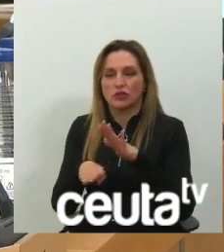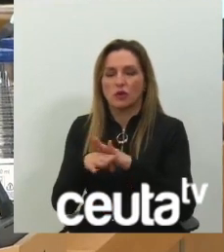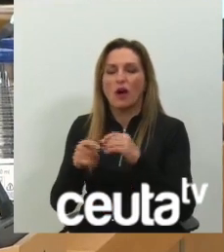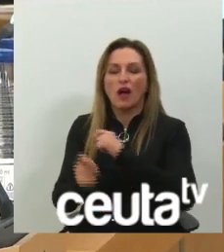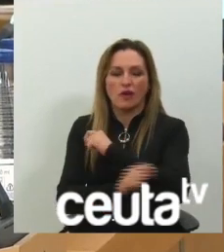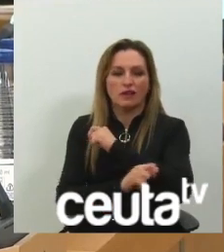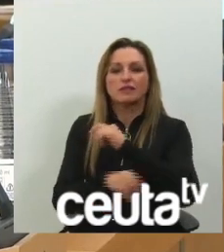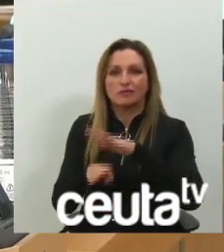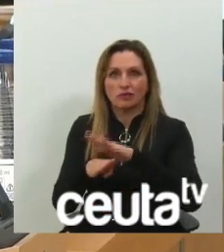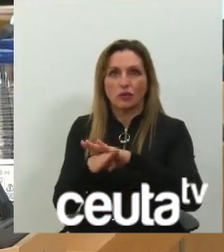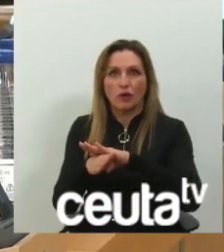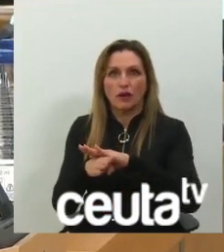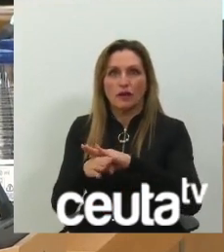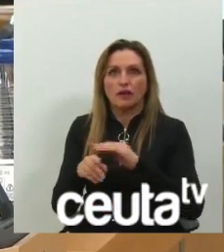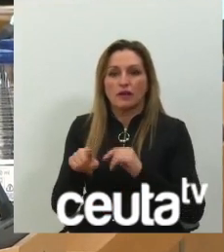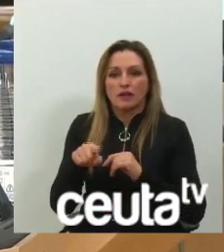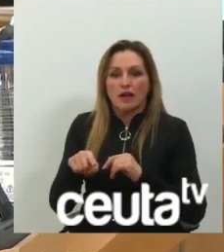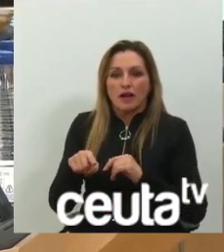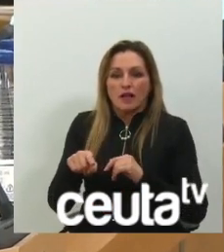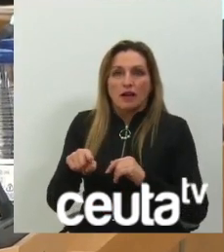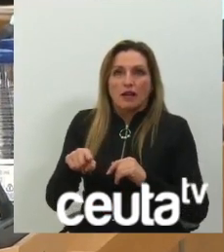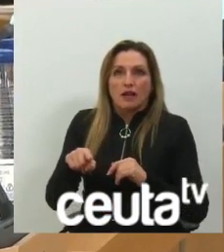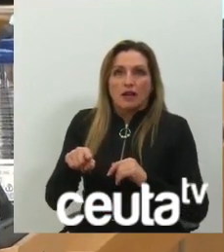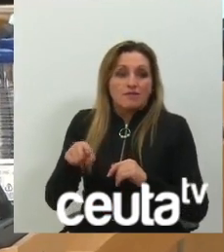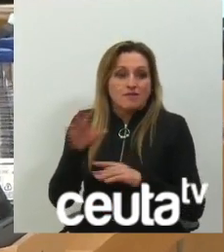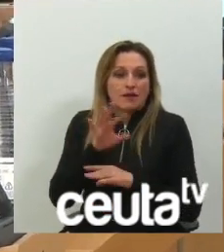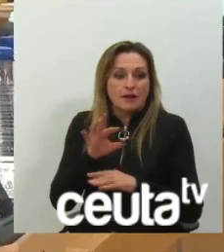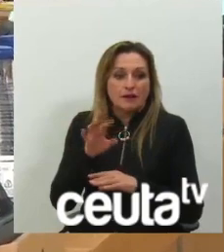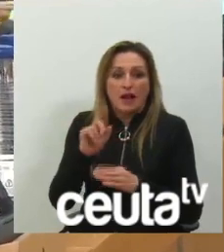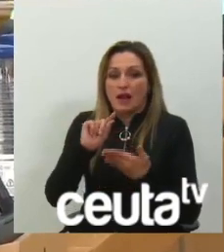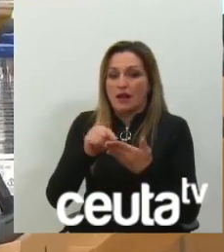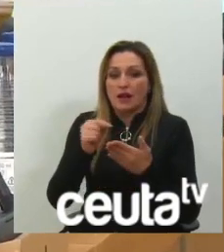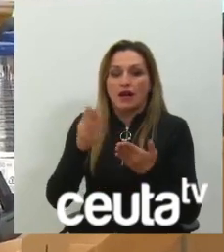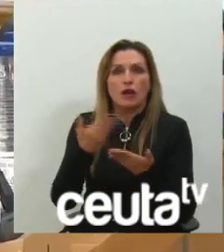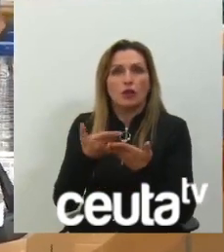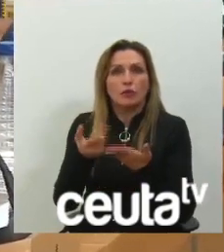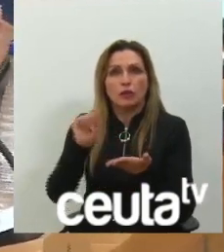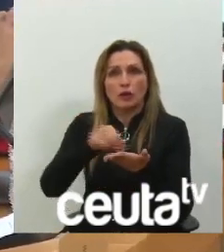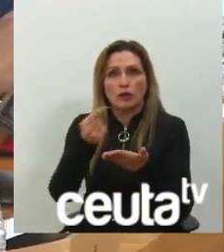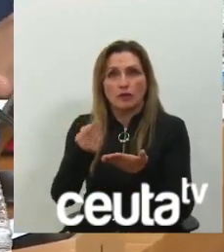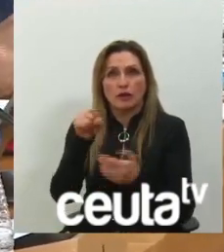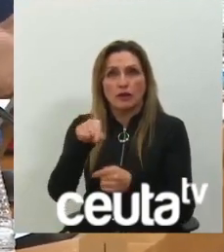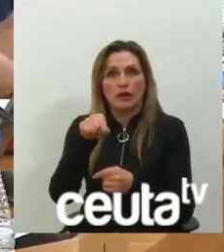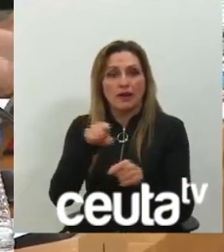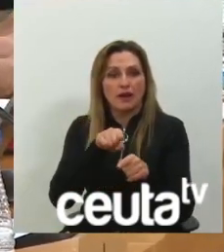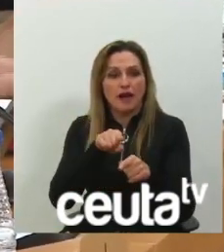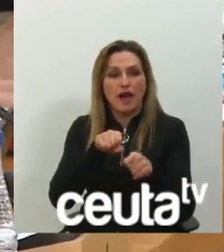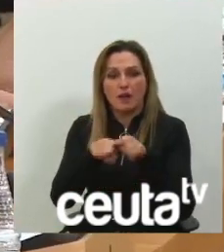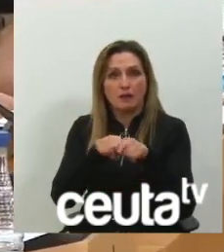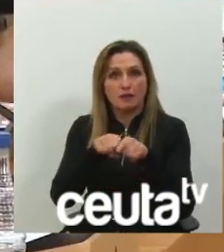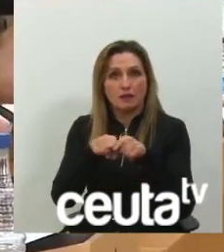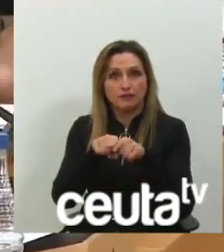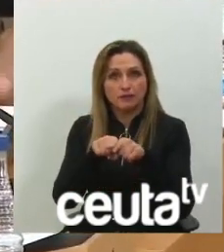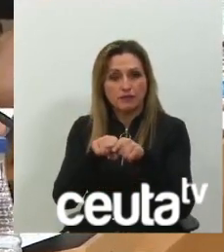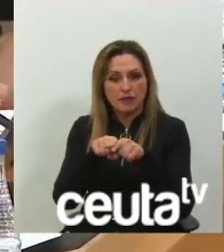y ya no será que nadie es que ya no se la cree nadie hemos firma el documento habría que ver si usted firma un documento criticando la invasión marroquí del